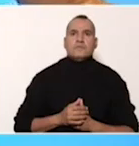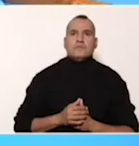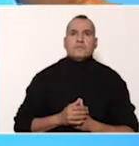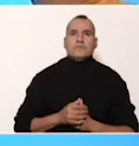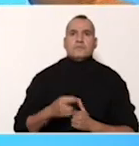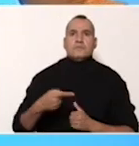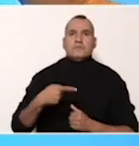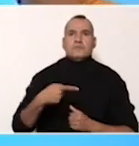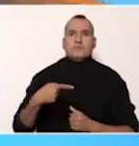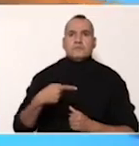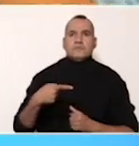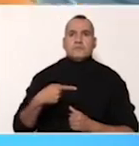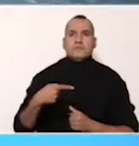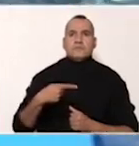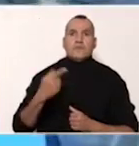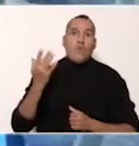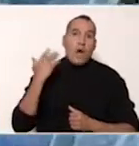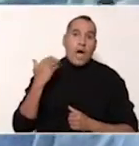negativo.